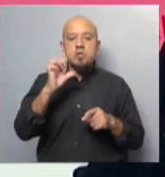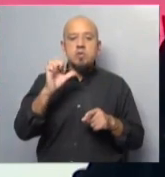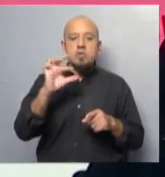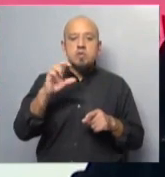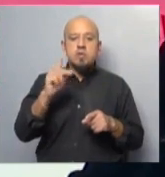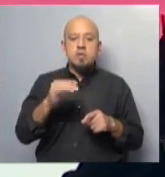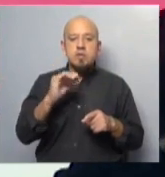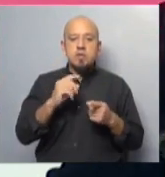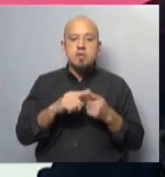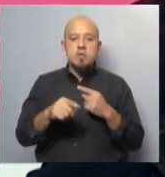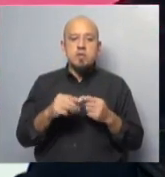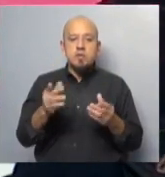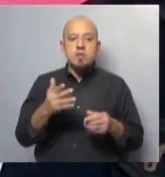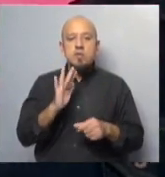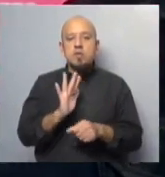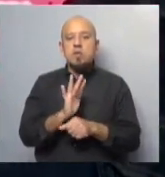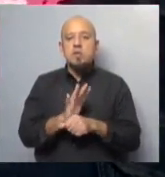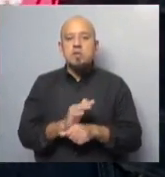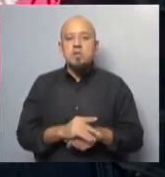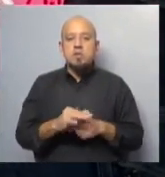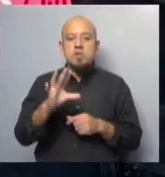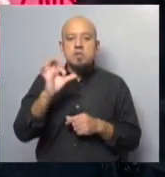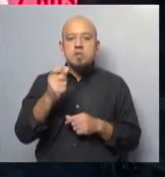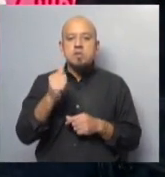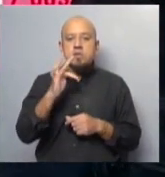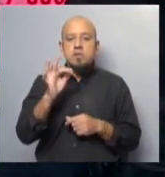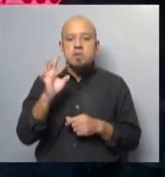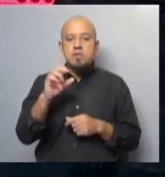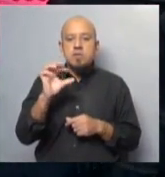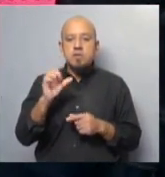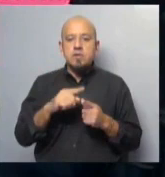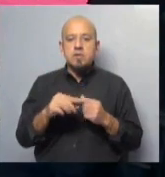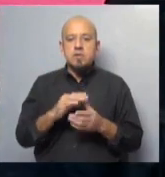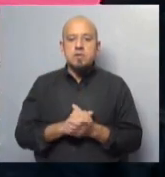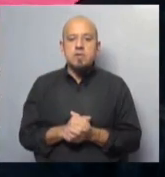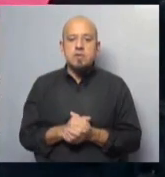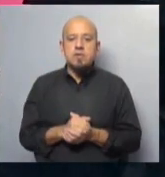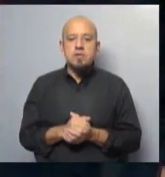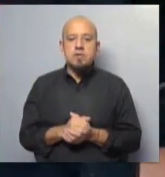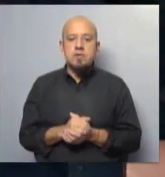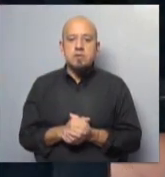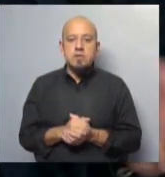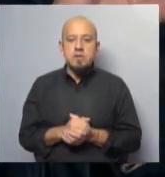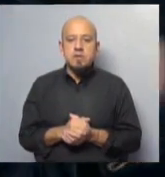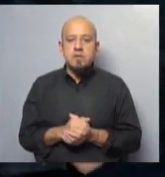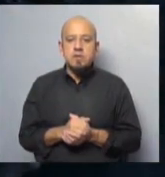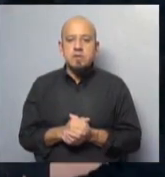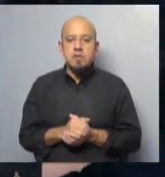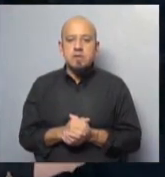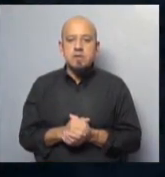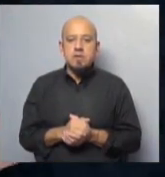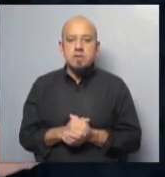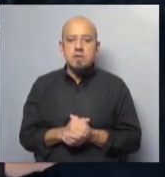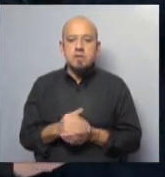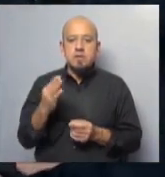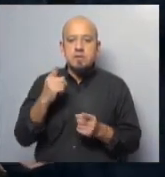con uno de sus actores, que es Gustavo Záfores. ¿Cómo estás? ¿Todo bien? Todo bien, muchas gracias por estar acá. Saludos a ya